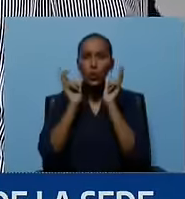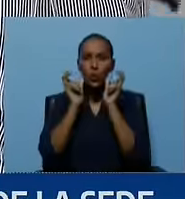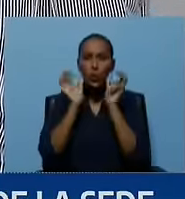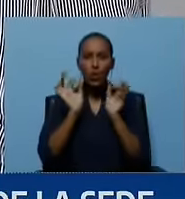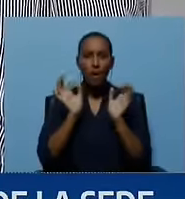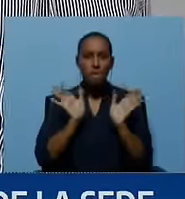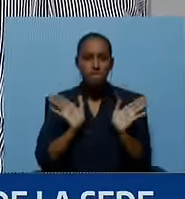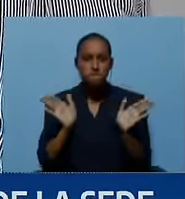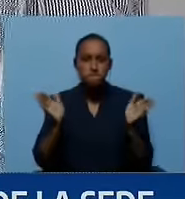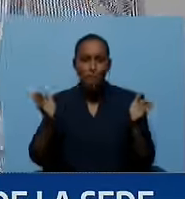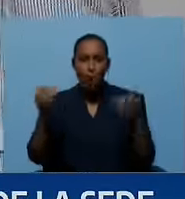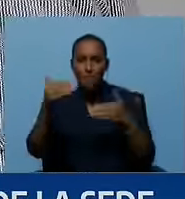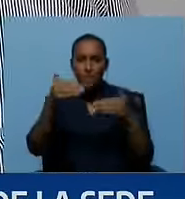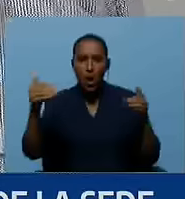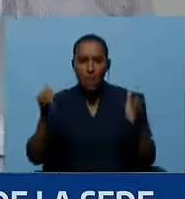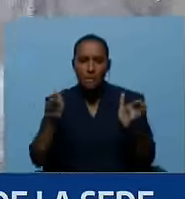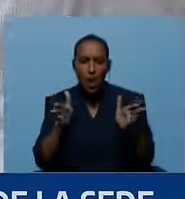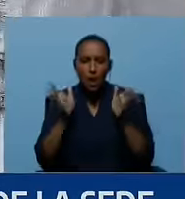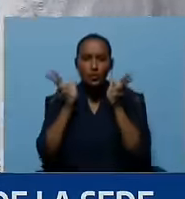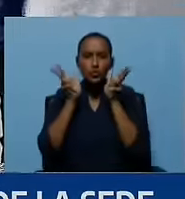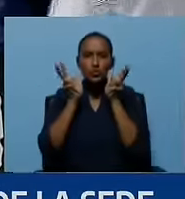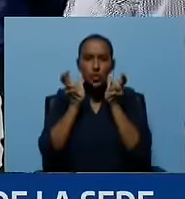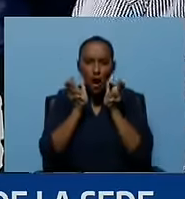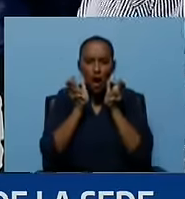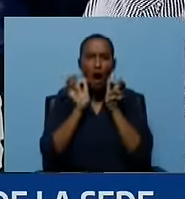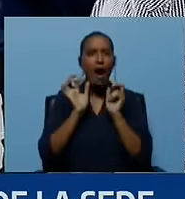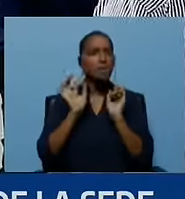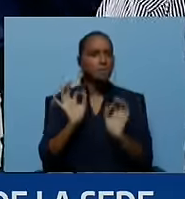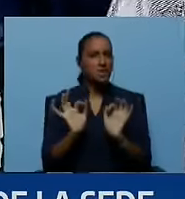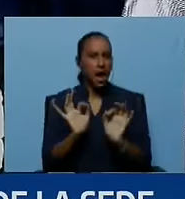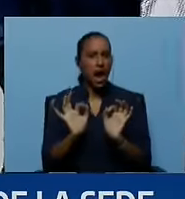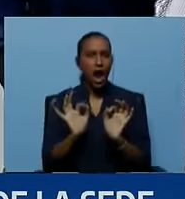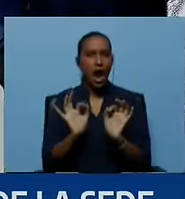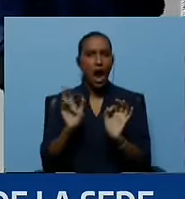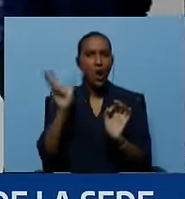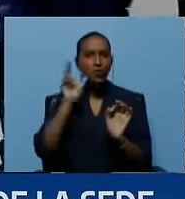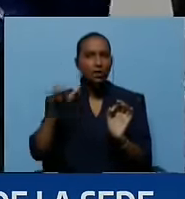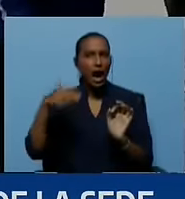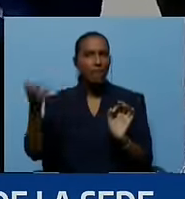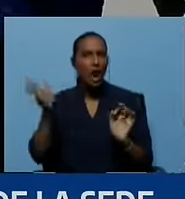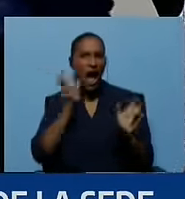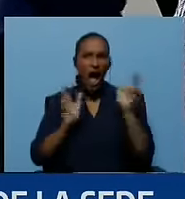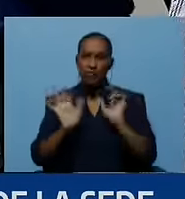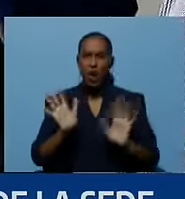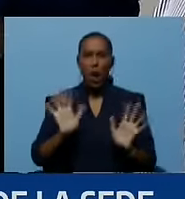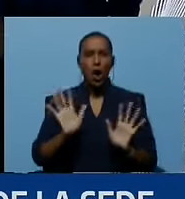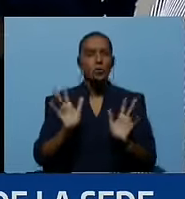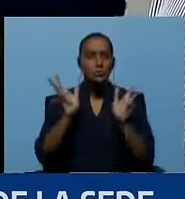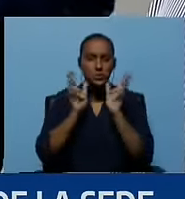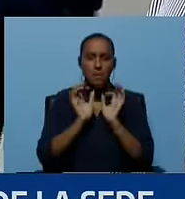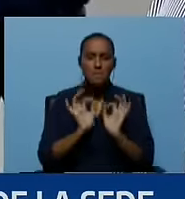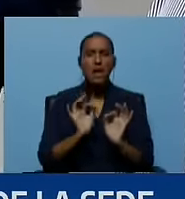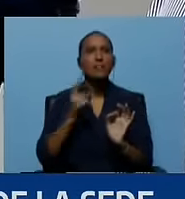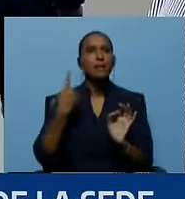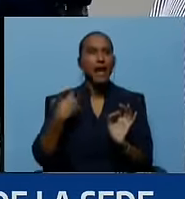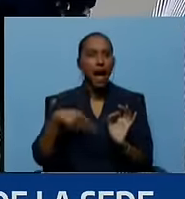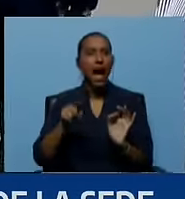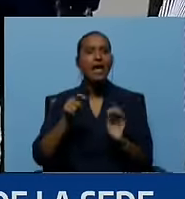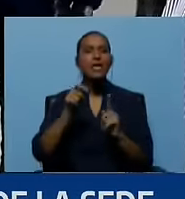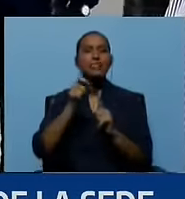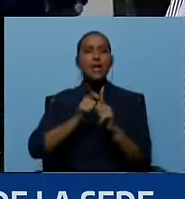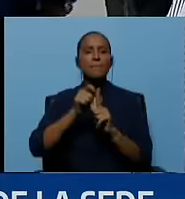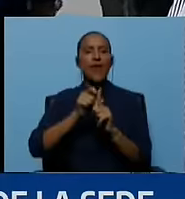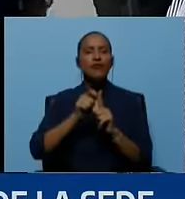confort, además tenga el clima. Sí. Todo debe tener un clima, debe tener el clima para